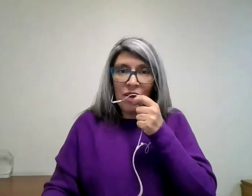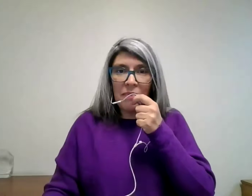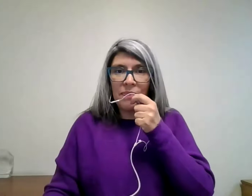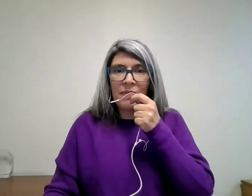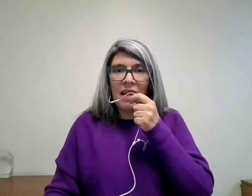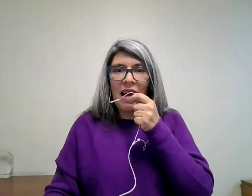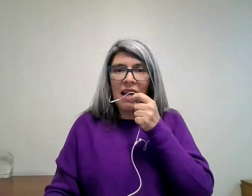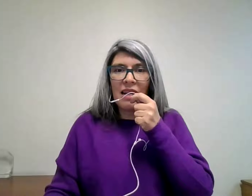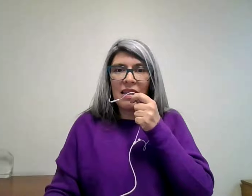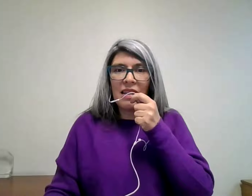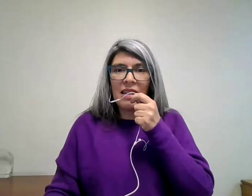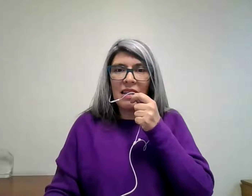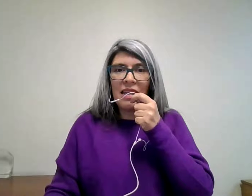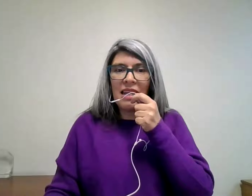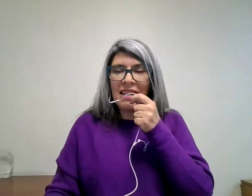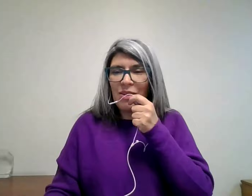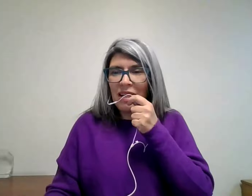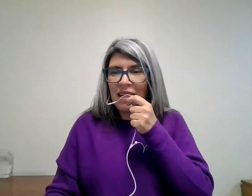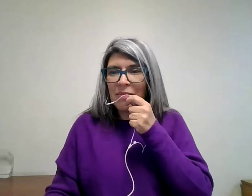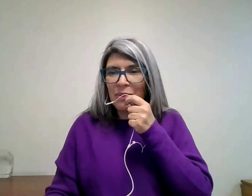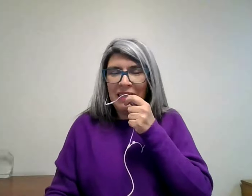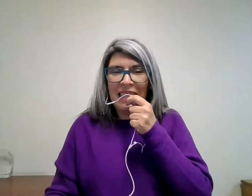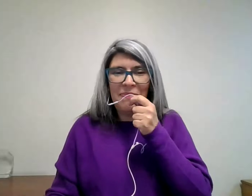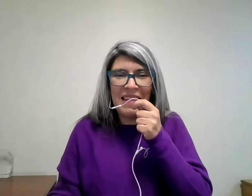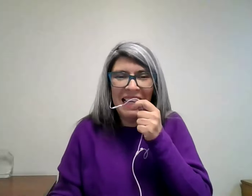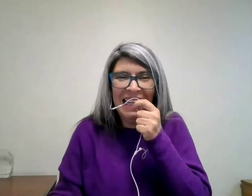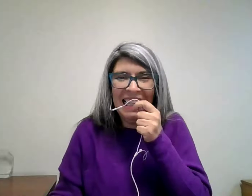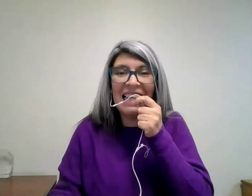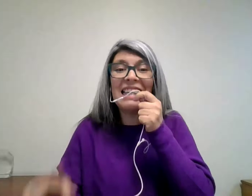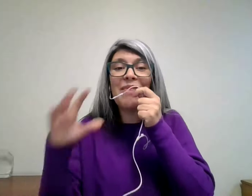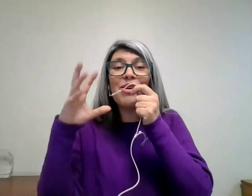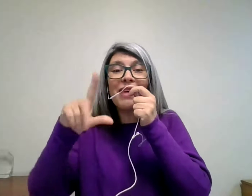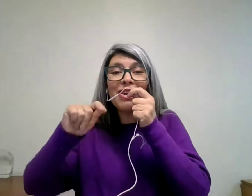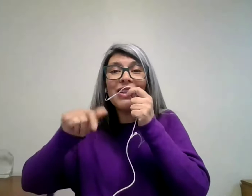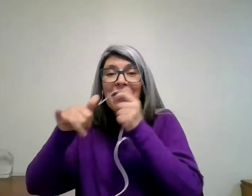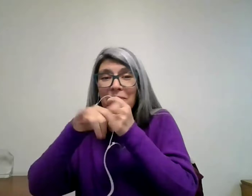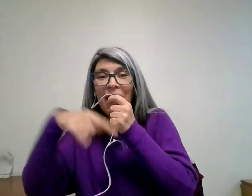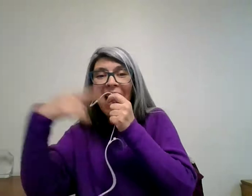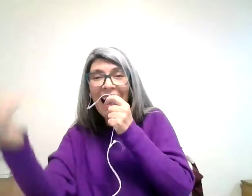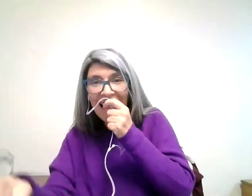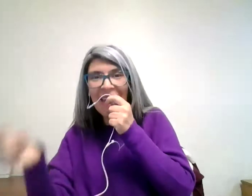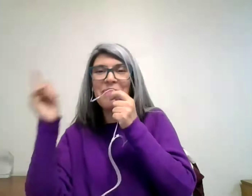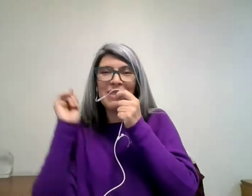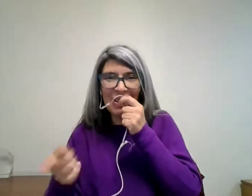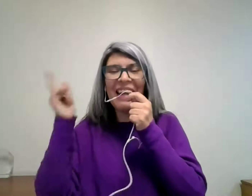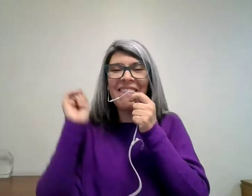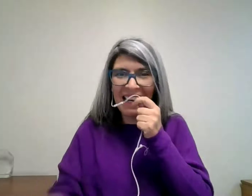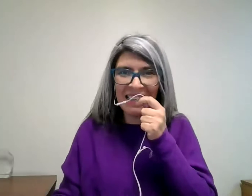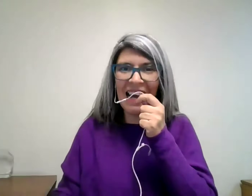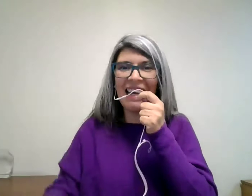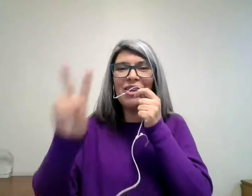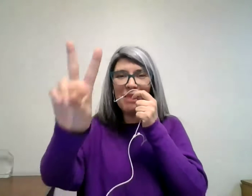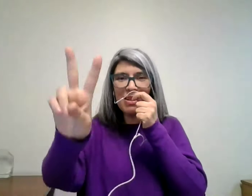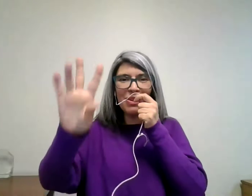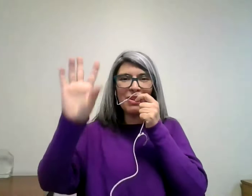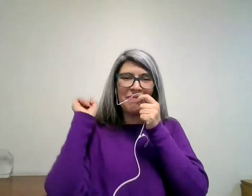sí, Fabiola. ¿Quieres elegir una pregunta? Le estamos robando tiempo a las expositoras que vienen.